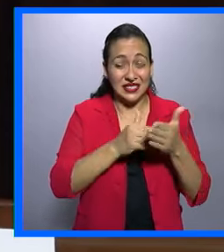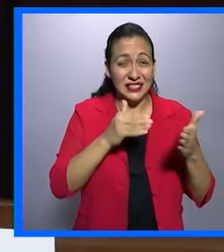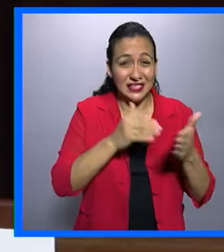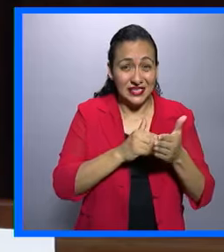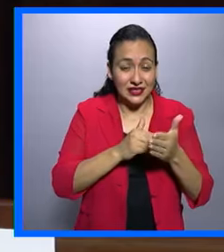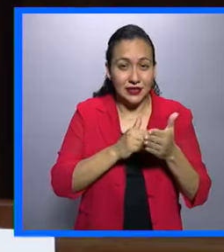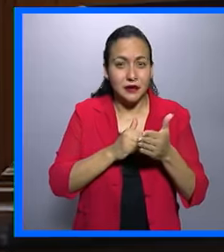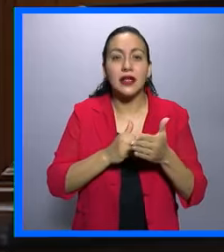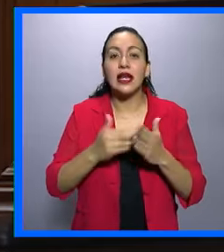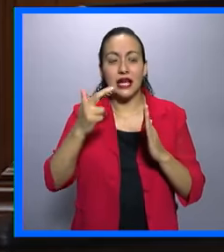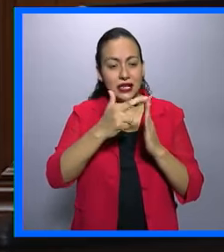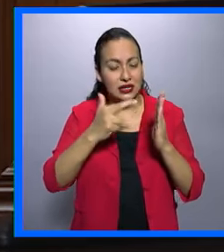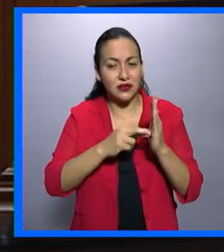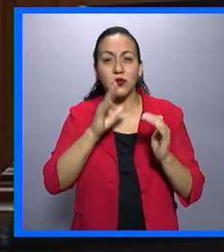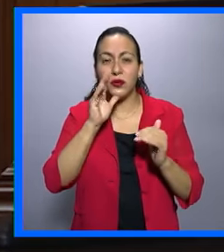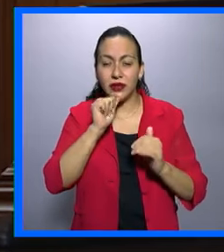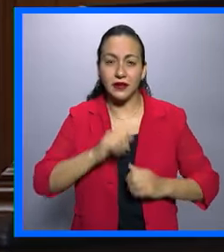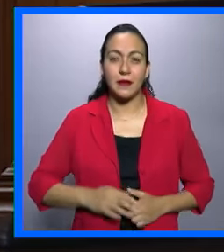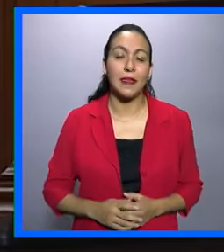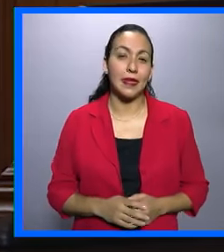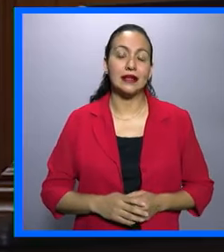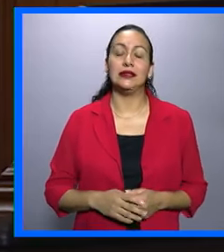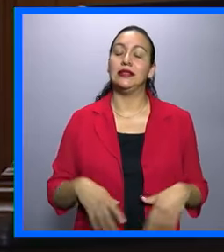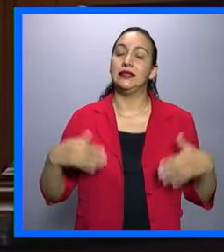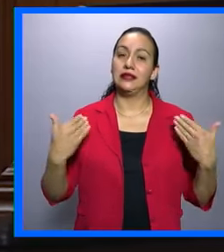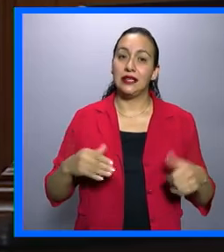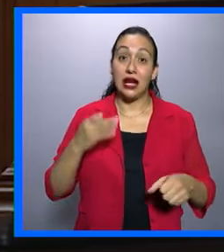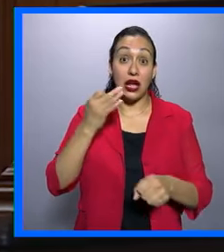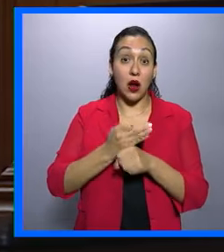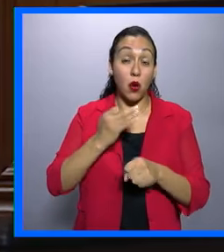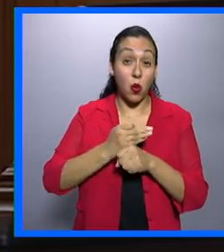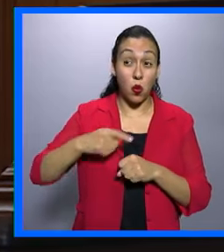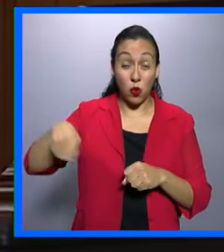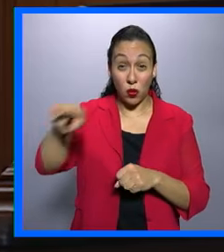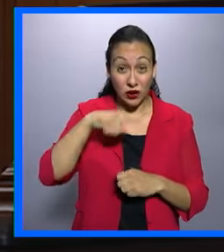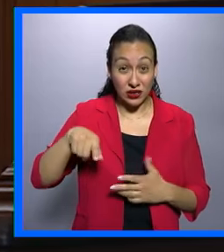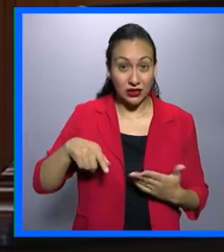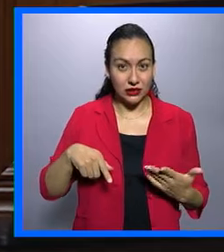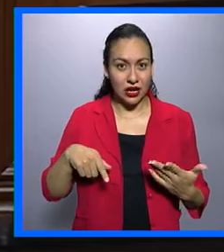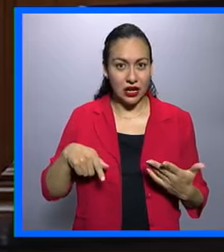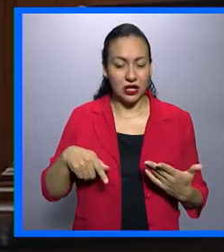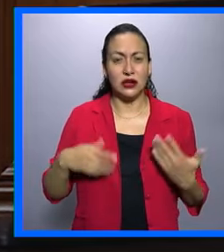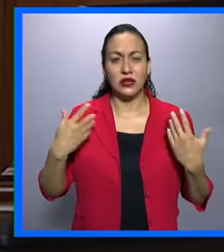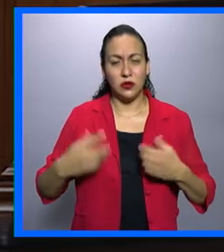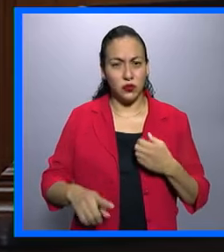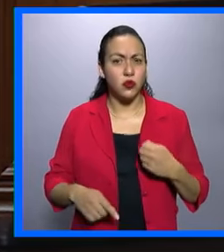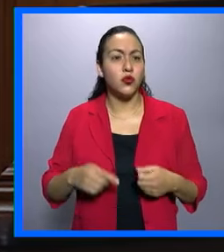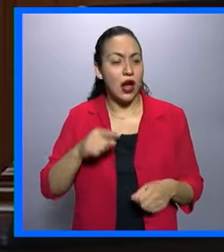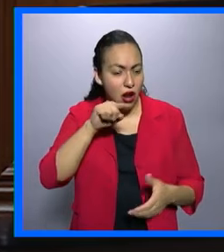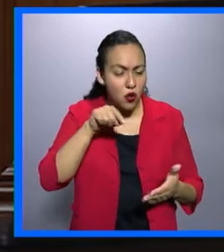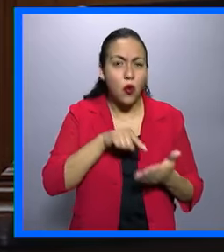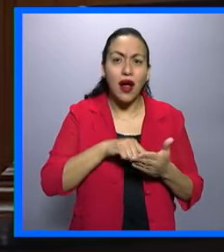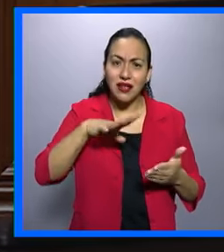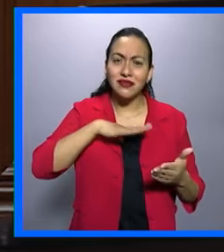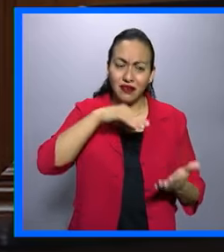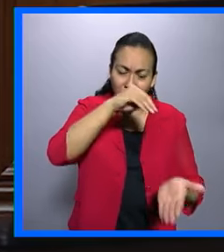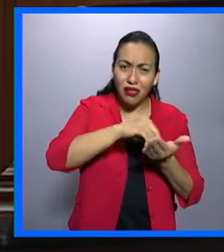tales requerimientos. Es impresionante, pero a estas alturas de la vida todavía hay hermanos y